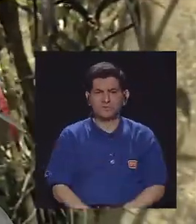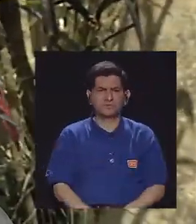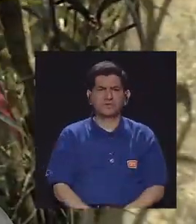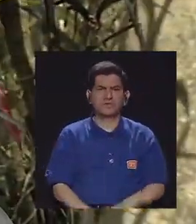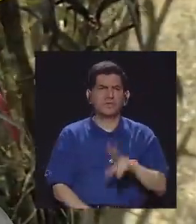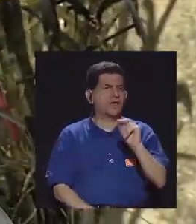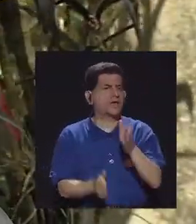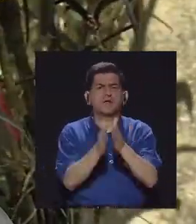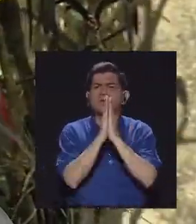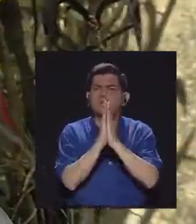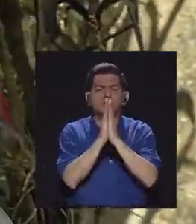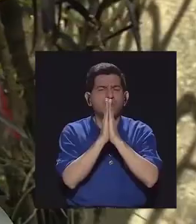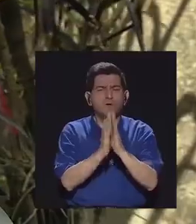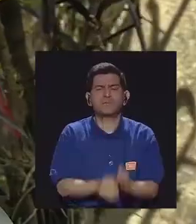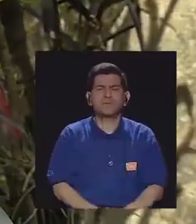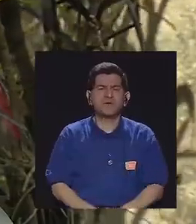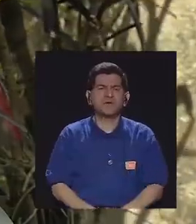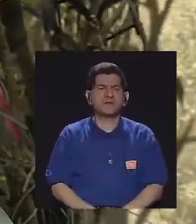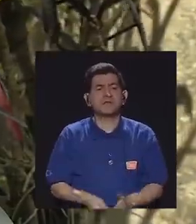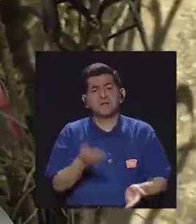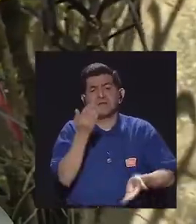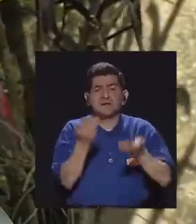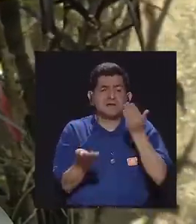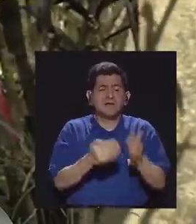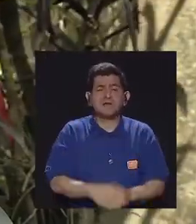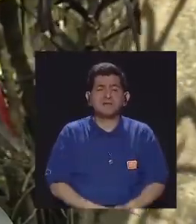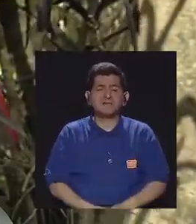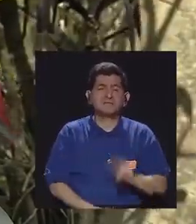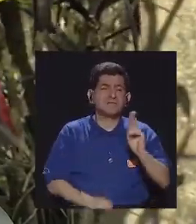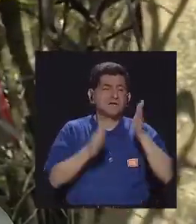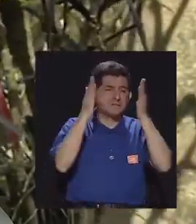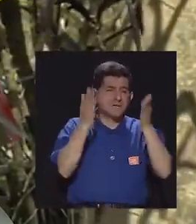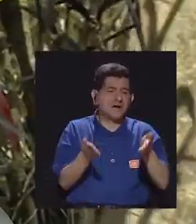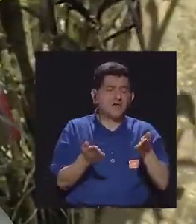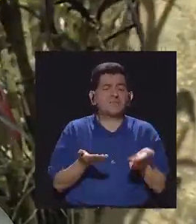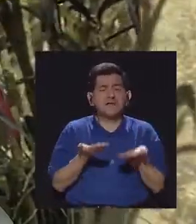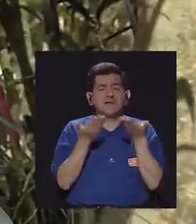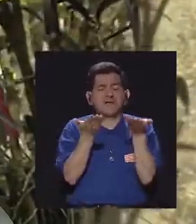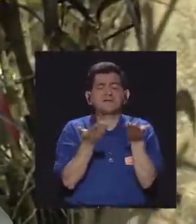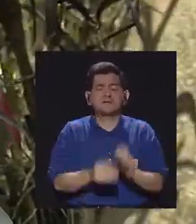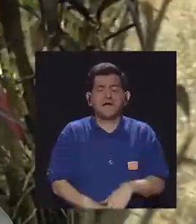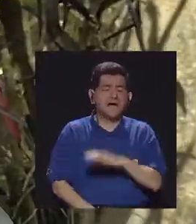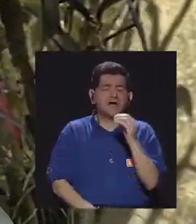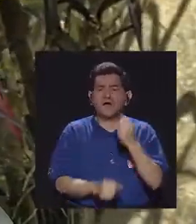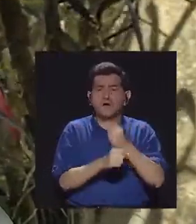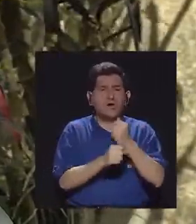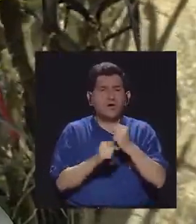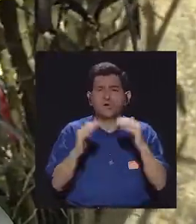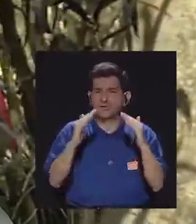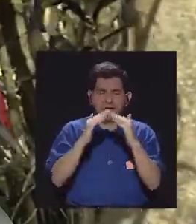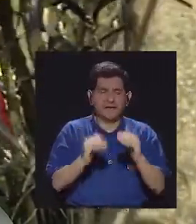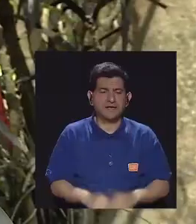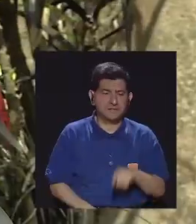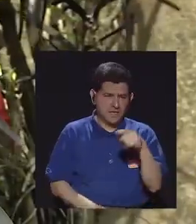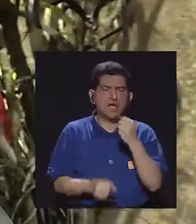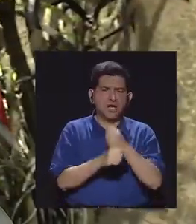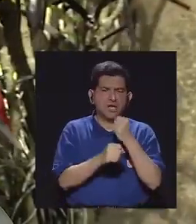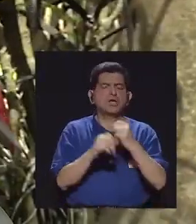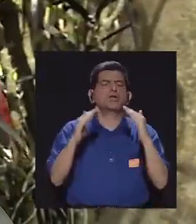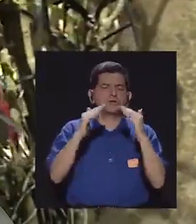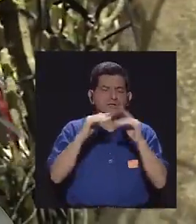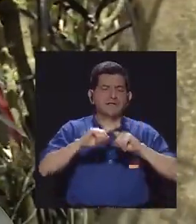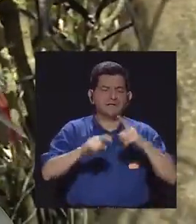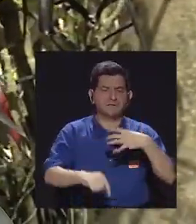no pedirles a ellos que den algo a los compañeros o que hagan tareas. Ellos van a ir haciendo tareas,